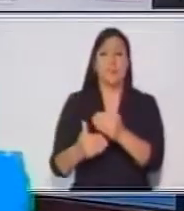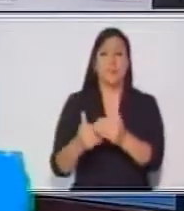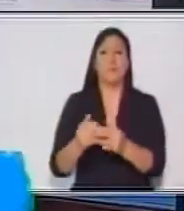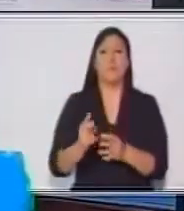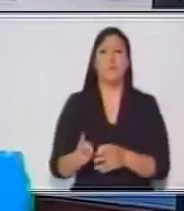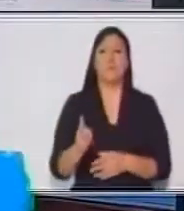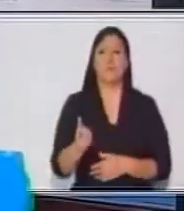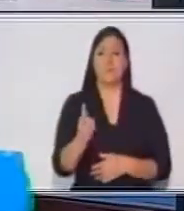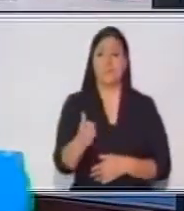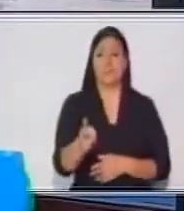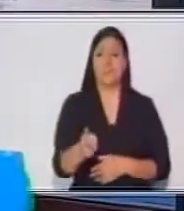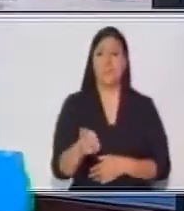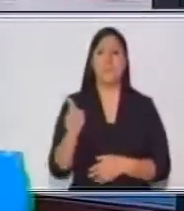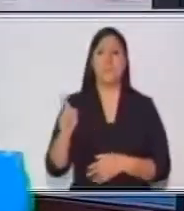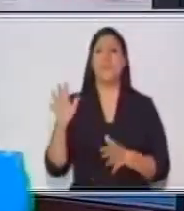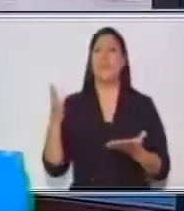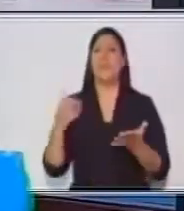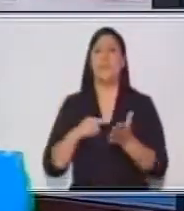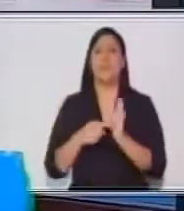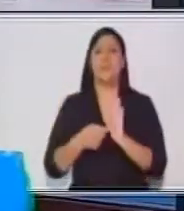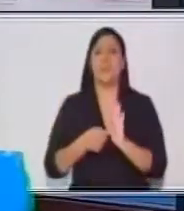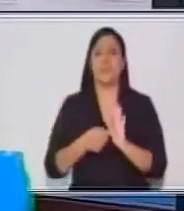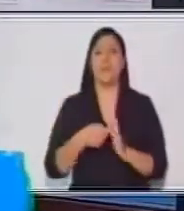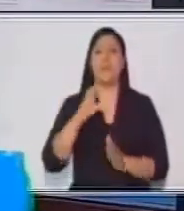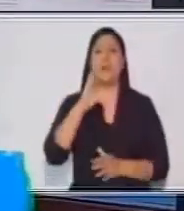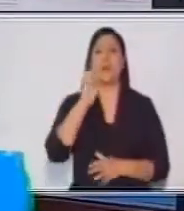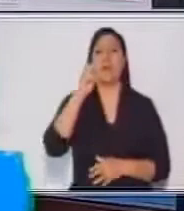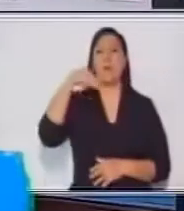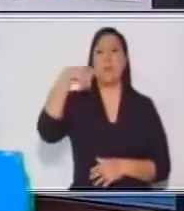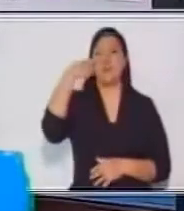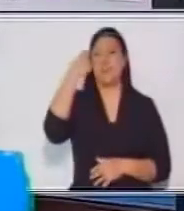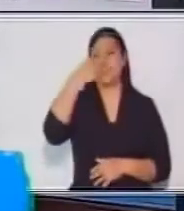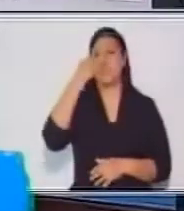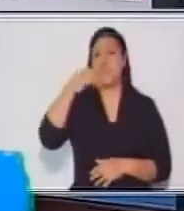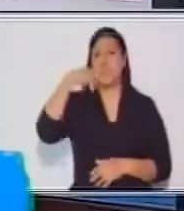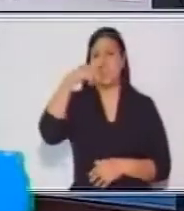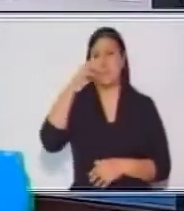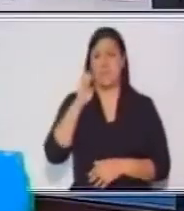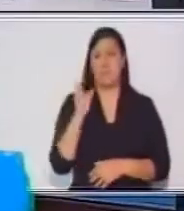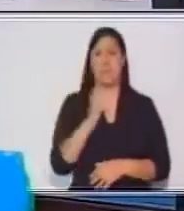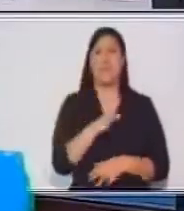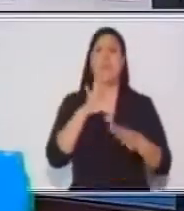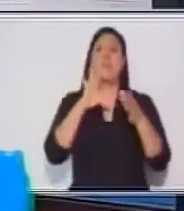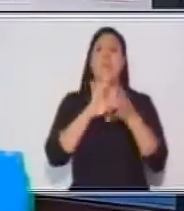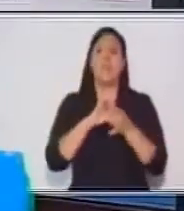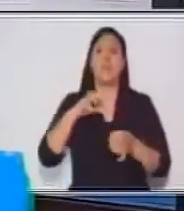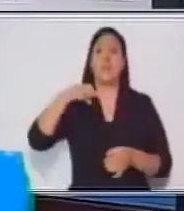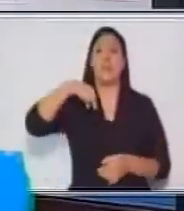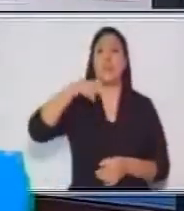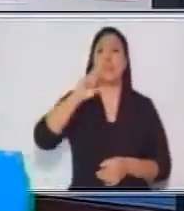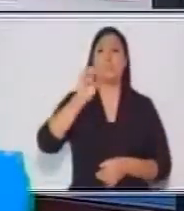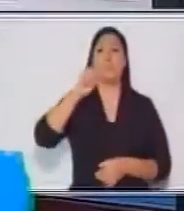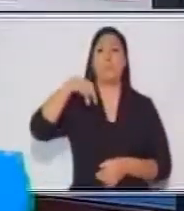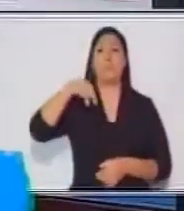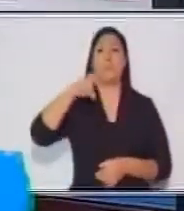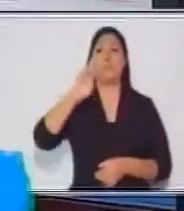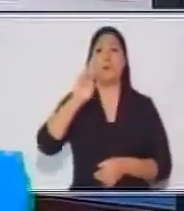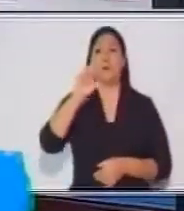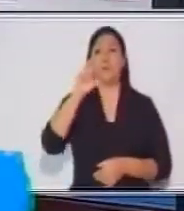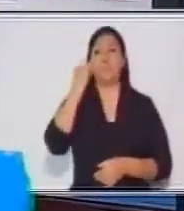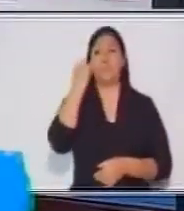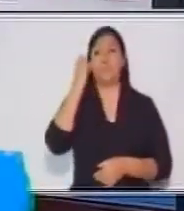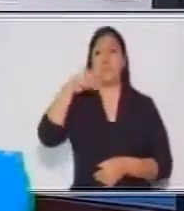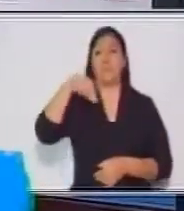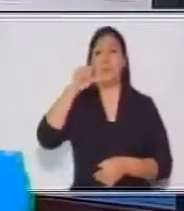se llama constante de proporcionalidad inversa. Es lo que vimos, ¿verdad? Si multiplicamos sus valores,